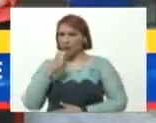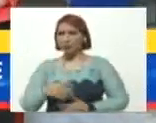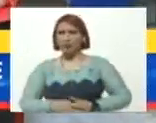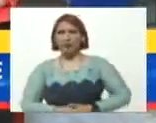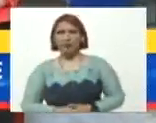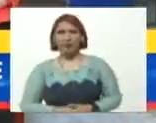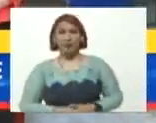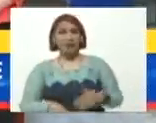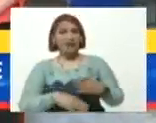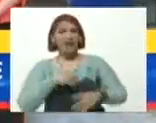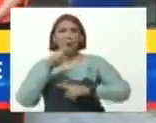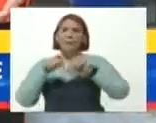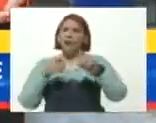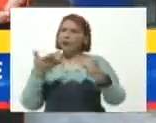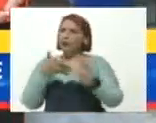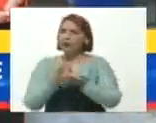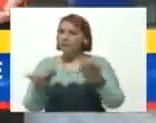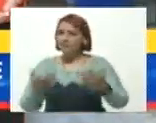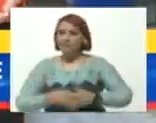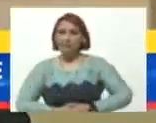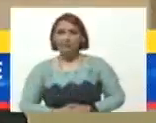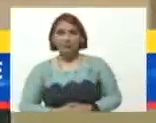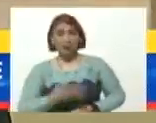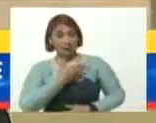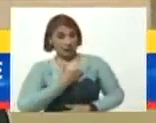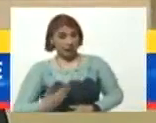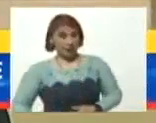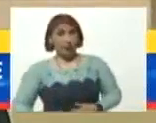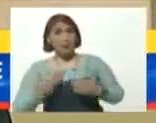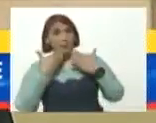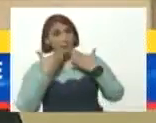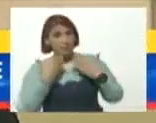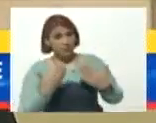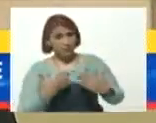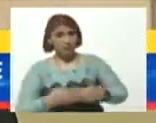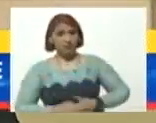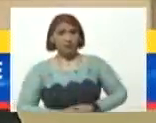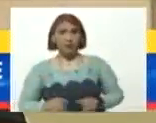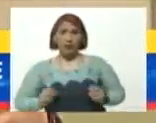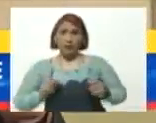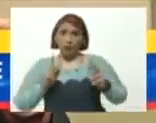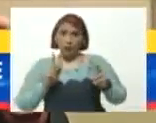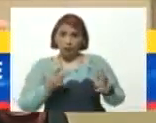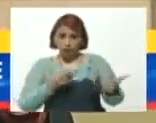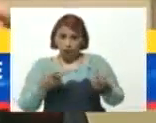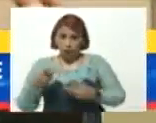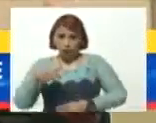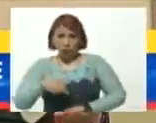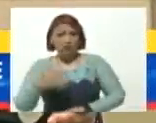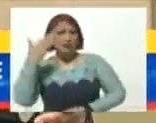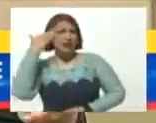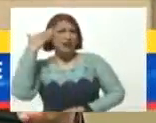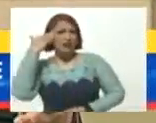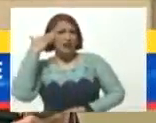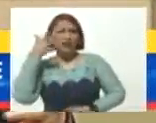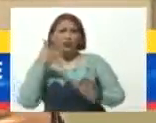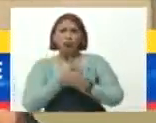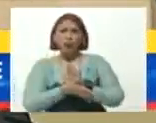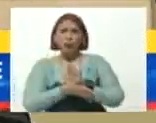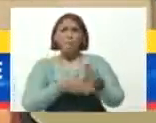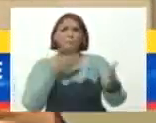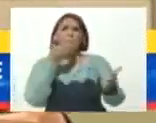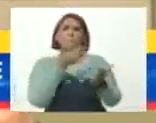33. ¿Qué vaya a preguntar vos? Presidente, gracias por la oportunidad. Quería saber sobre esta propuesta